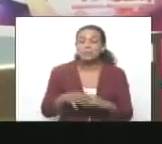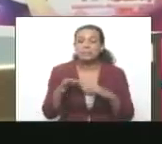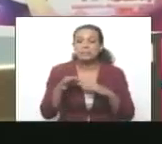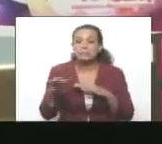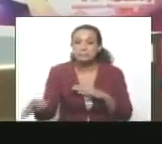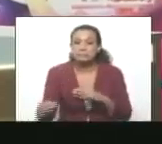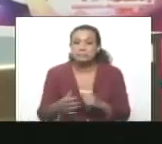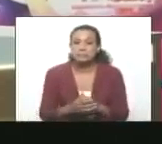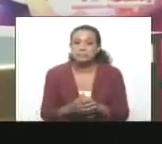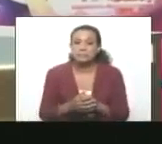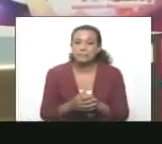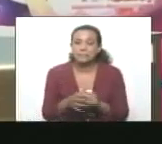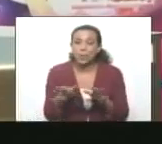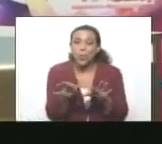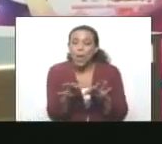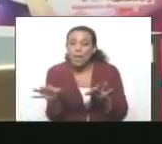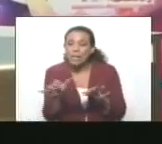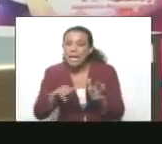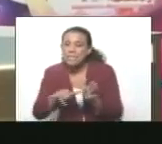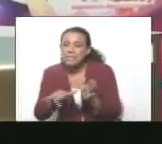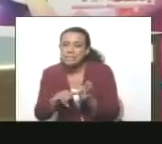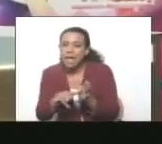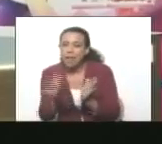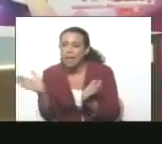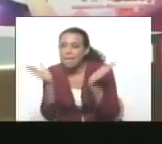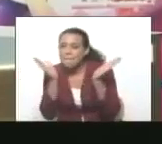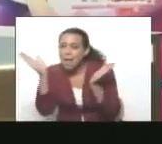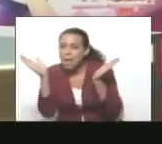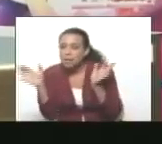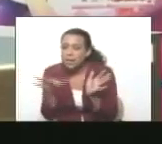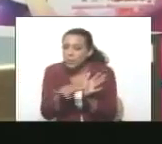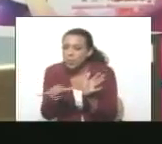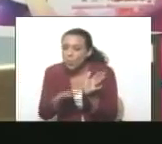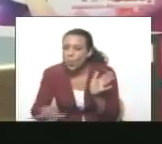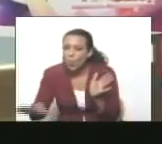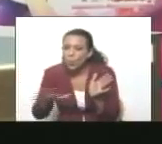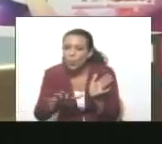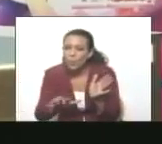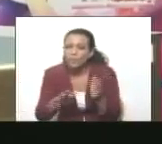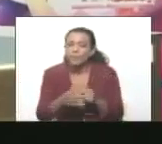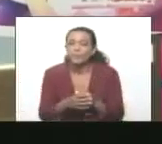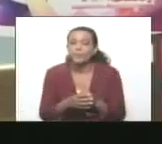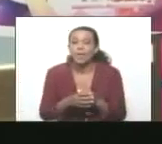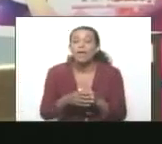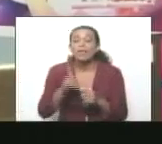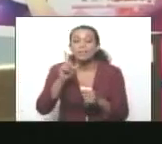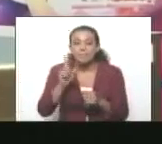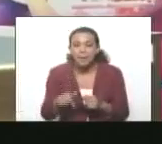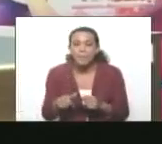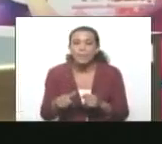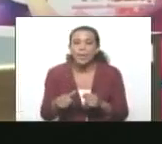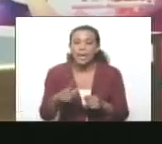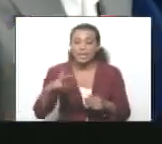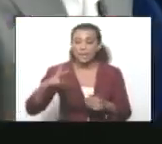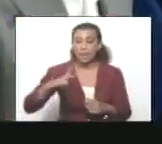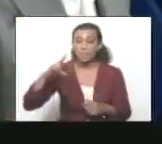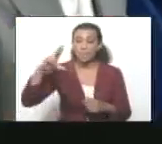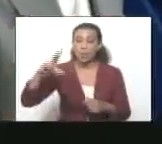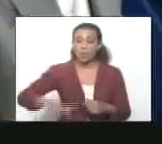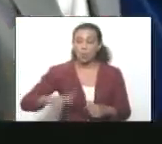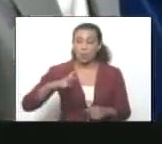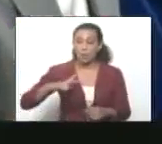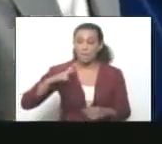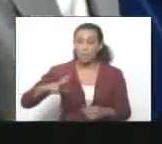Qué bueno, vale. Leonel Ruizbo, integrante de la Filarmónica Vaguense de Portugal,